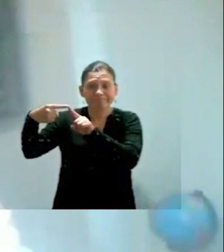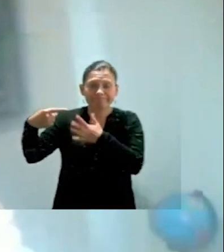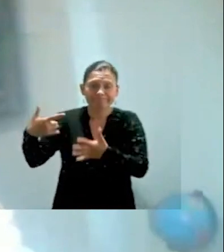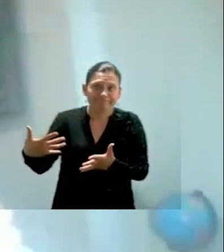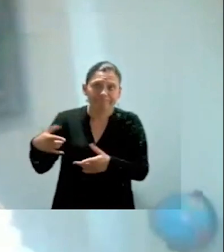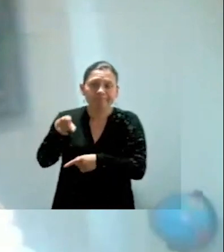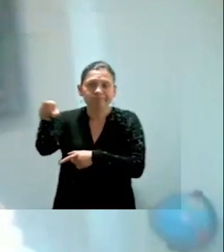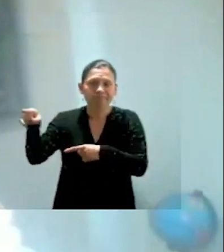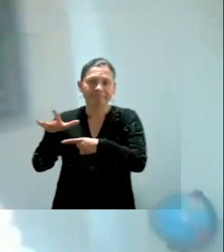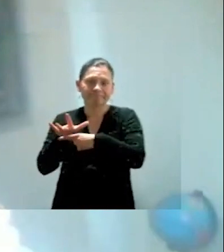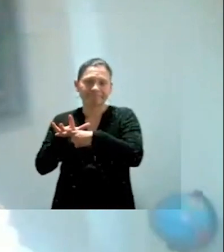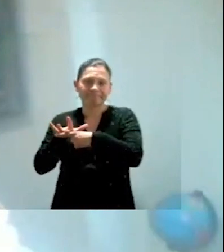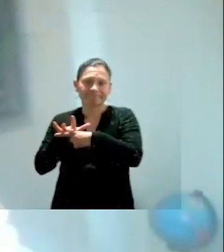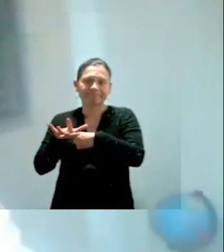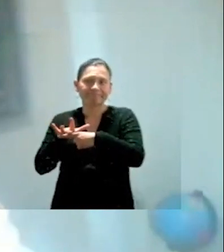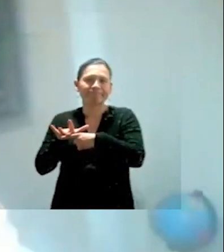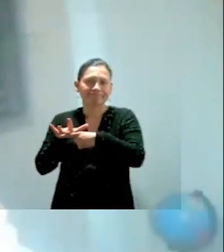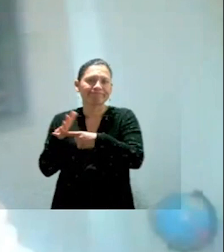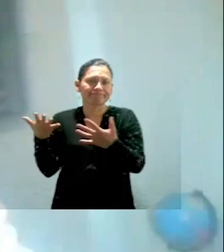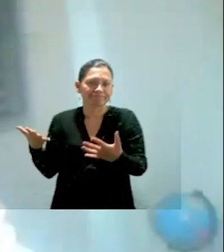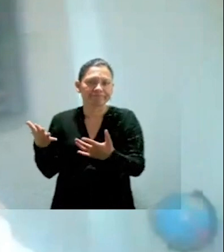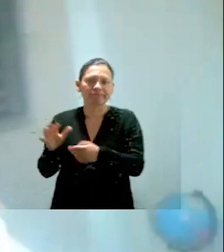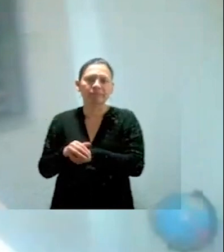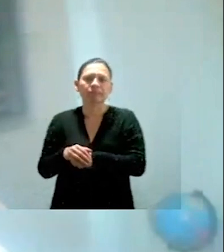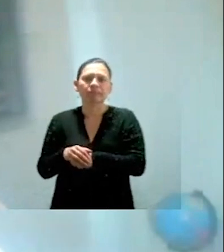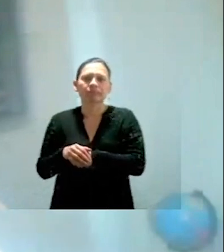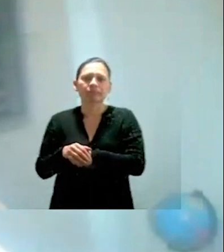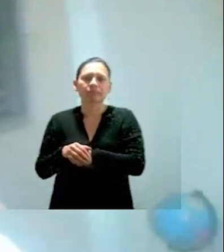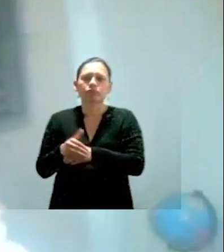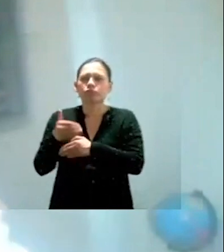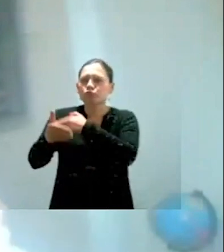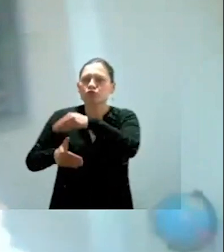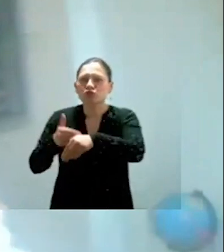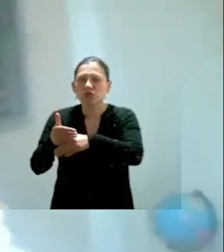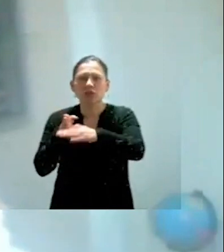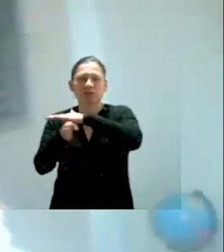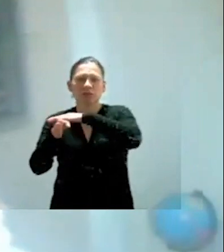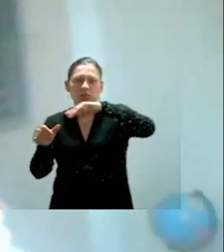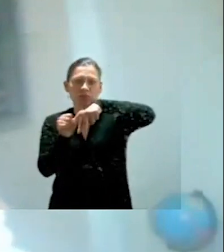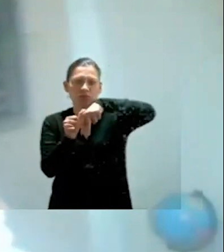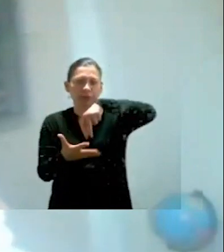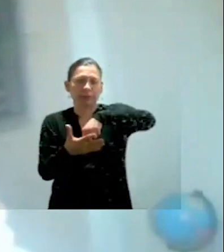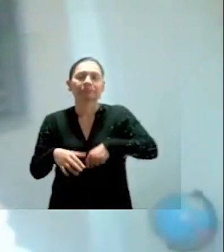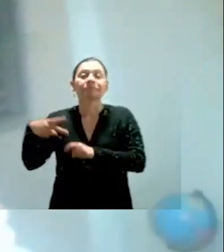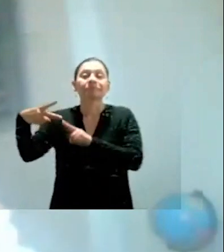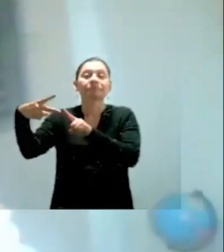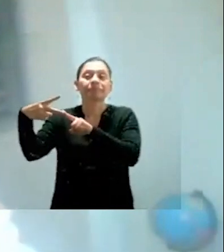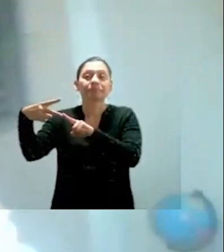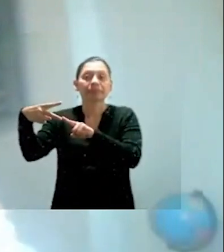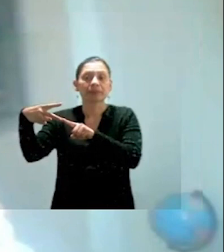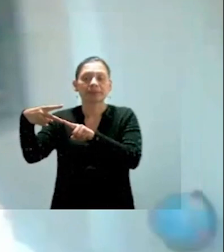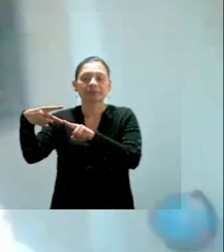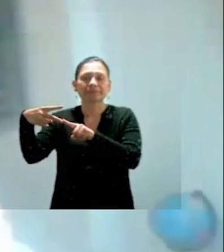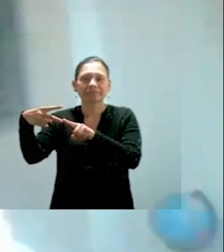acceso. Otro de las grandes preocupaciones de ese artículo 86 claramente es no solo el